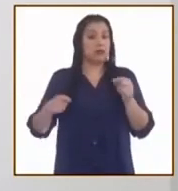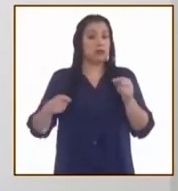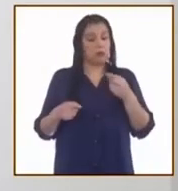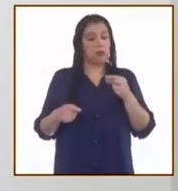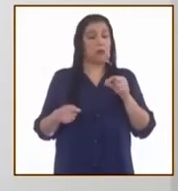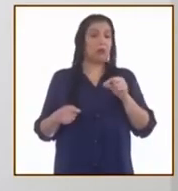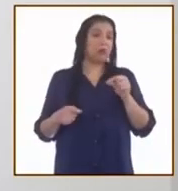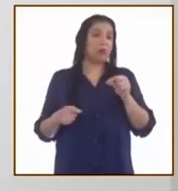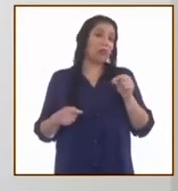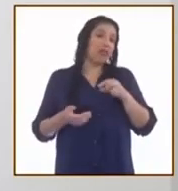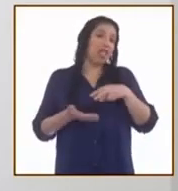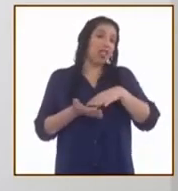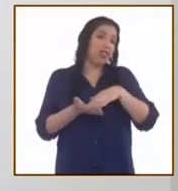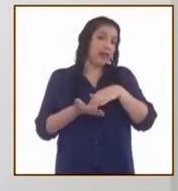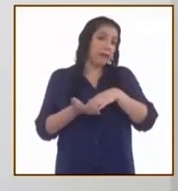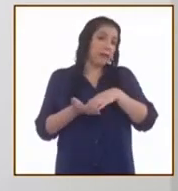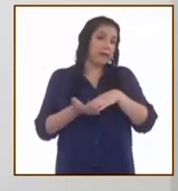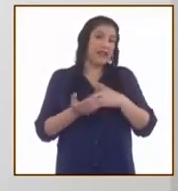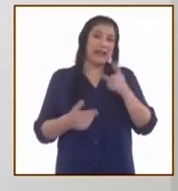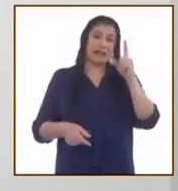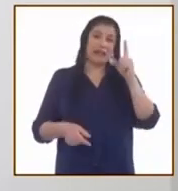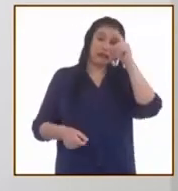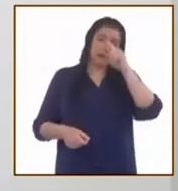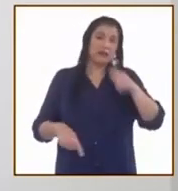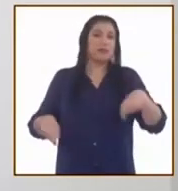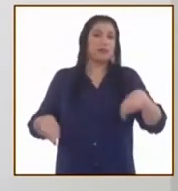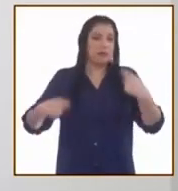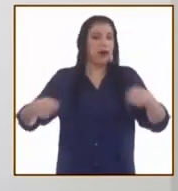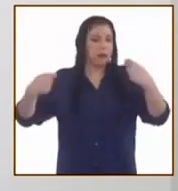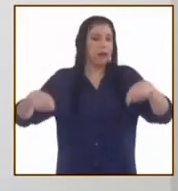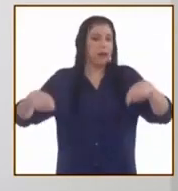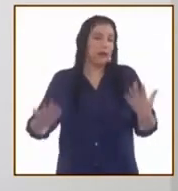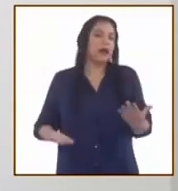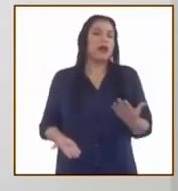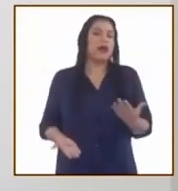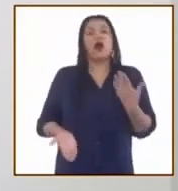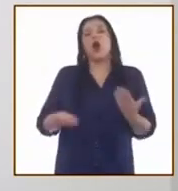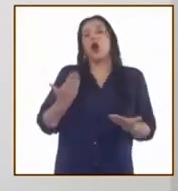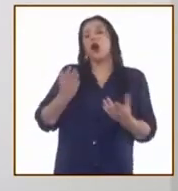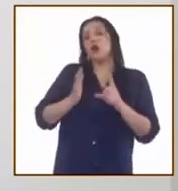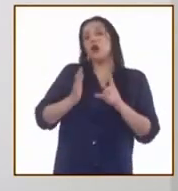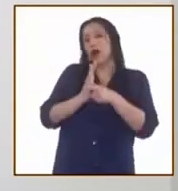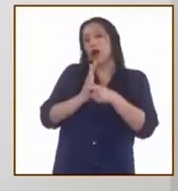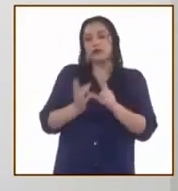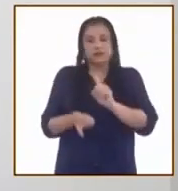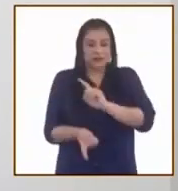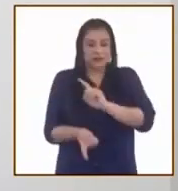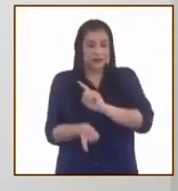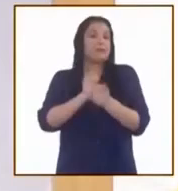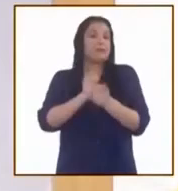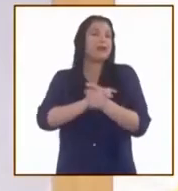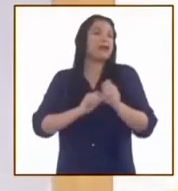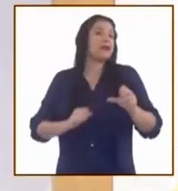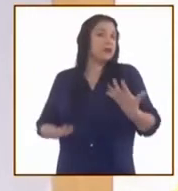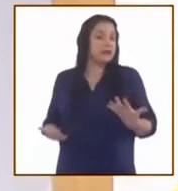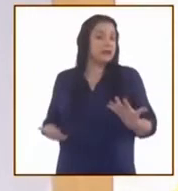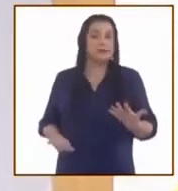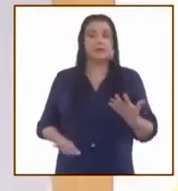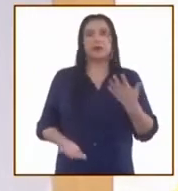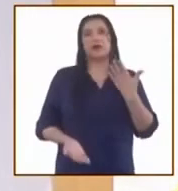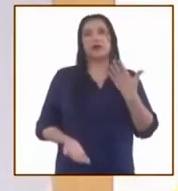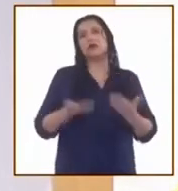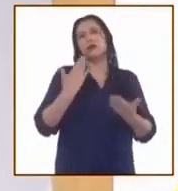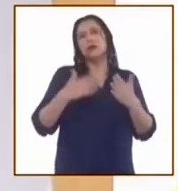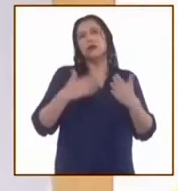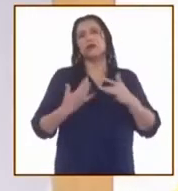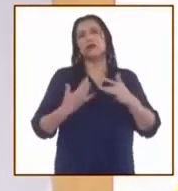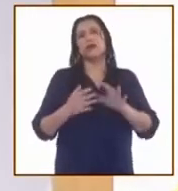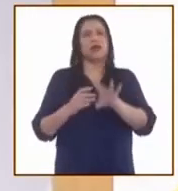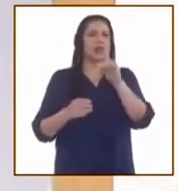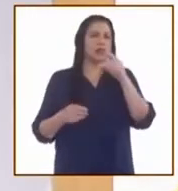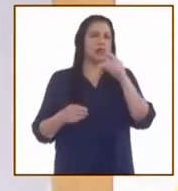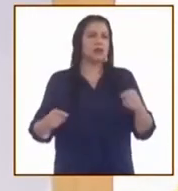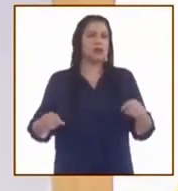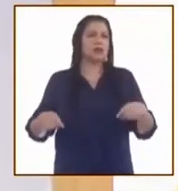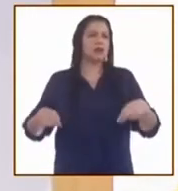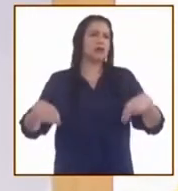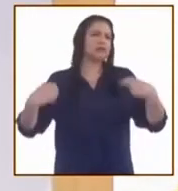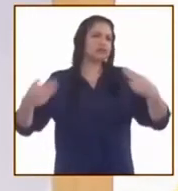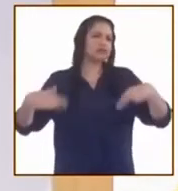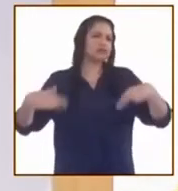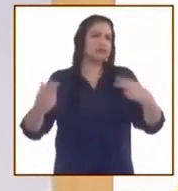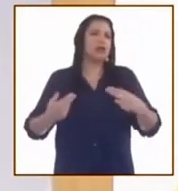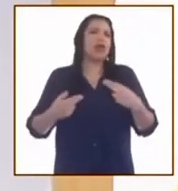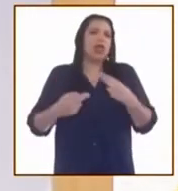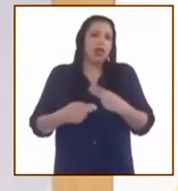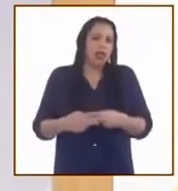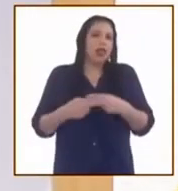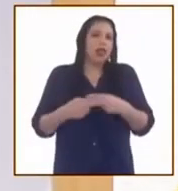final era complicado moverla durante el salto. Luego tuviste que cambiarla por otra. También pude haber elegido una cuerda más